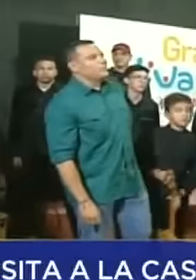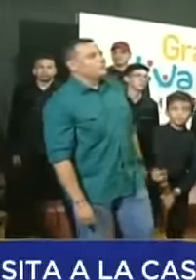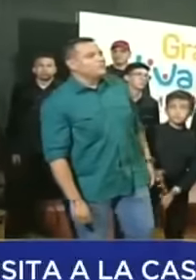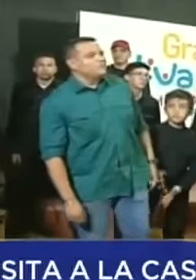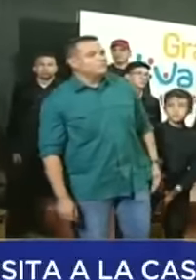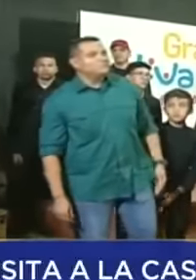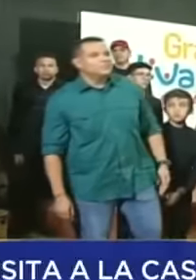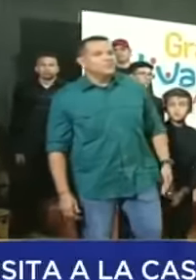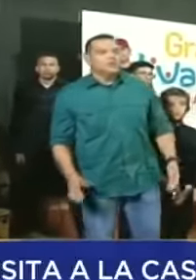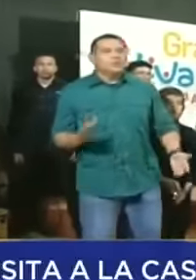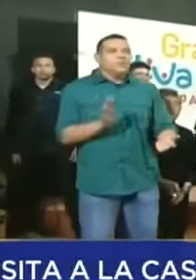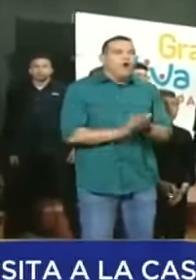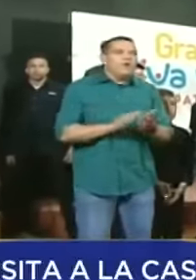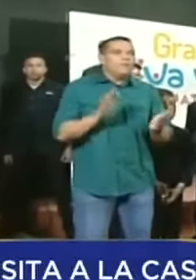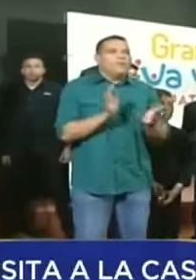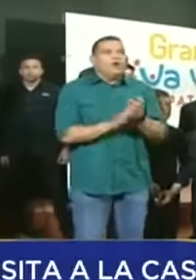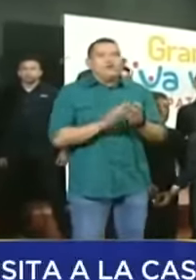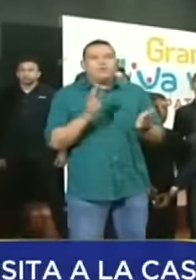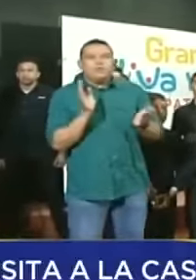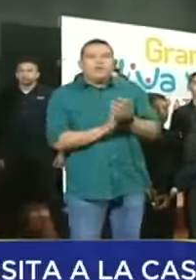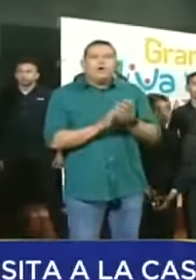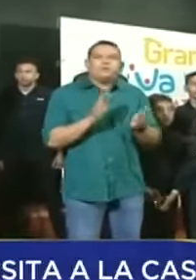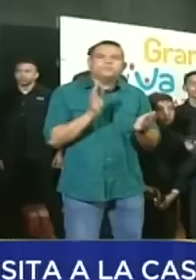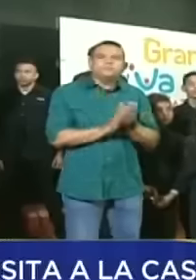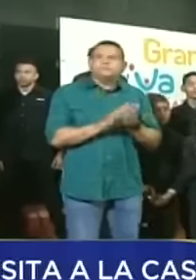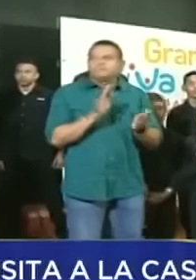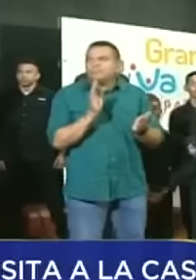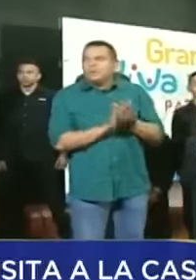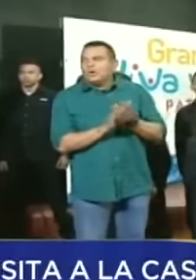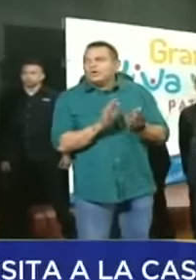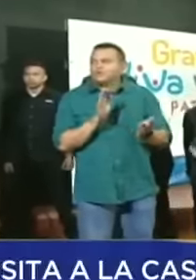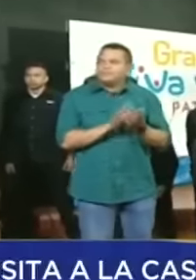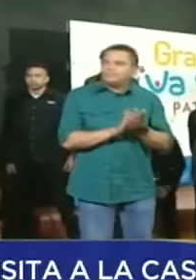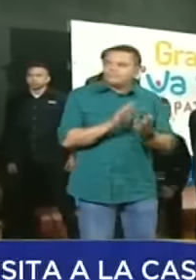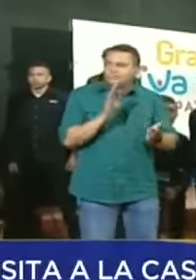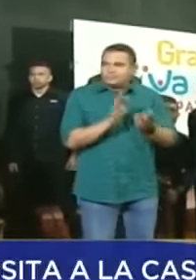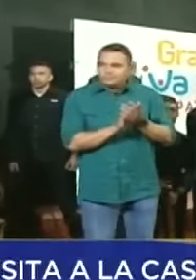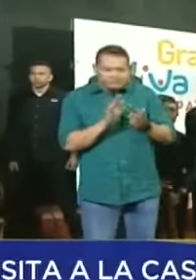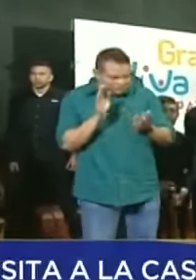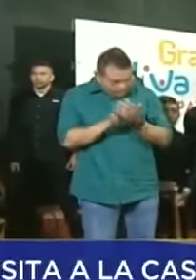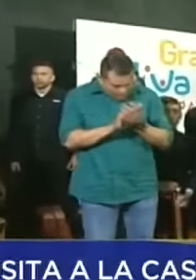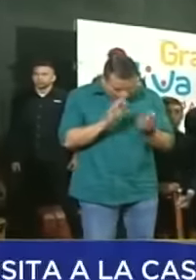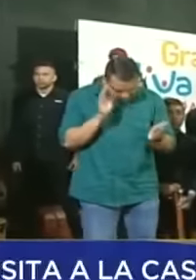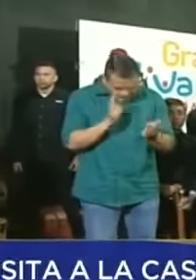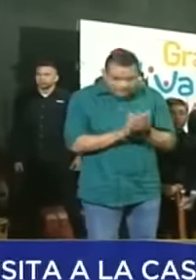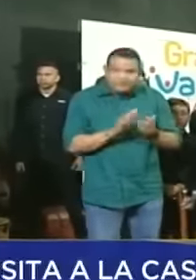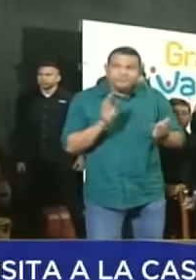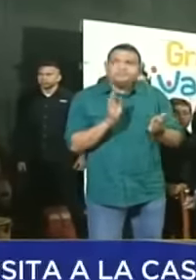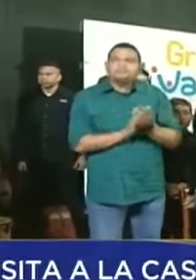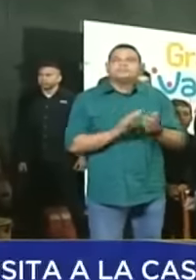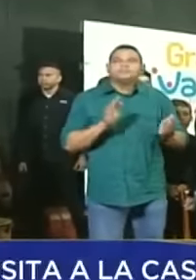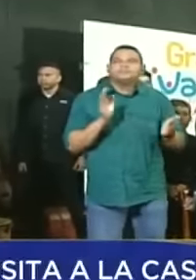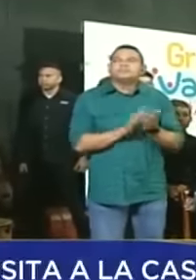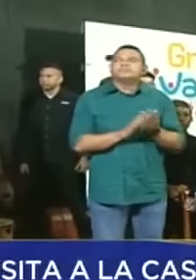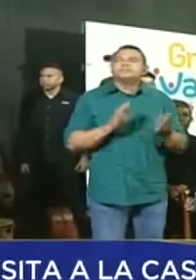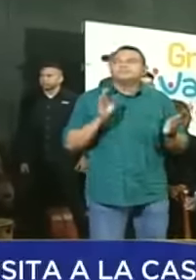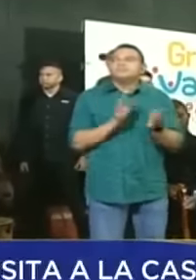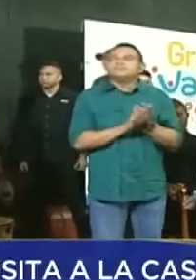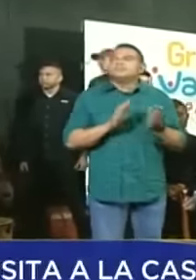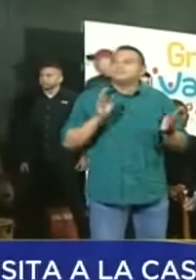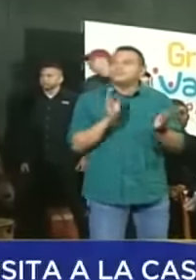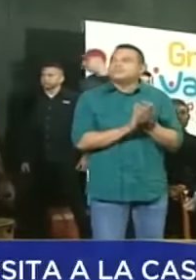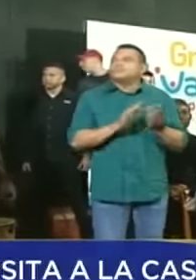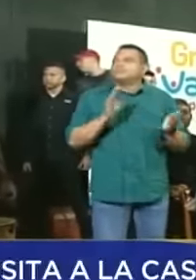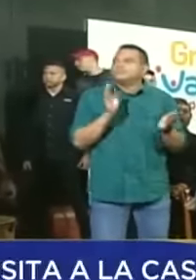del Bongoy. Voy pa' allá, voy pa' allá, voy pa' allá, voy pa' allá, voy pa' allá, voy pa'